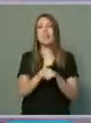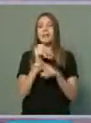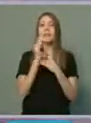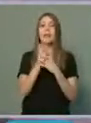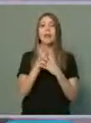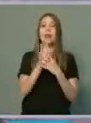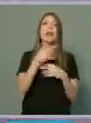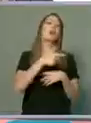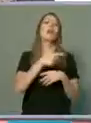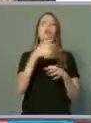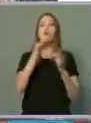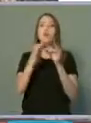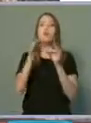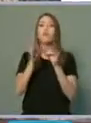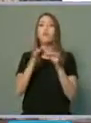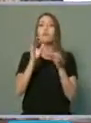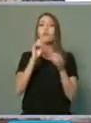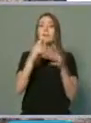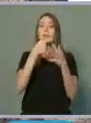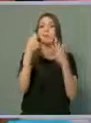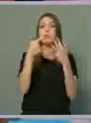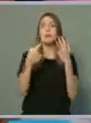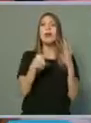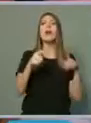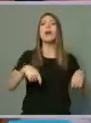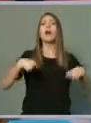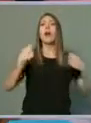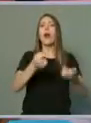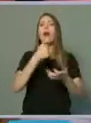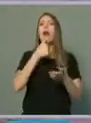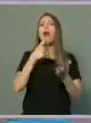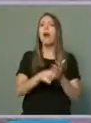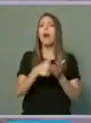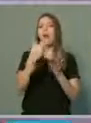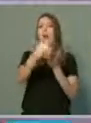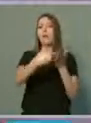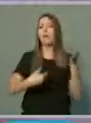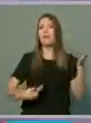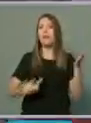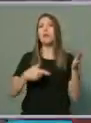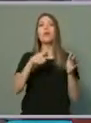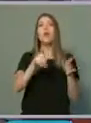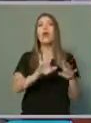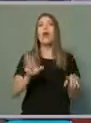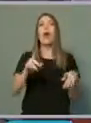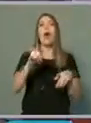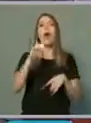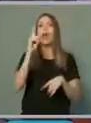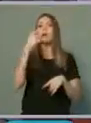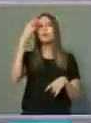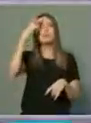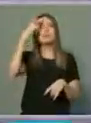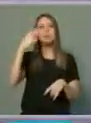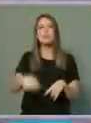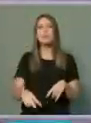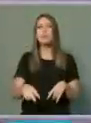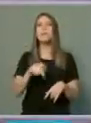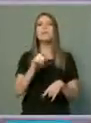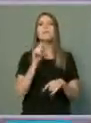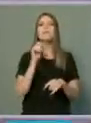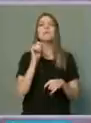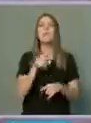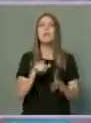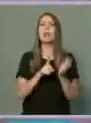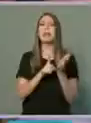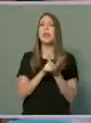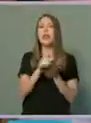te otorgan la carta de naturalización. En ese momento, tú ya eres mexicano y tienes las mismas prerrogativas y los